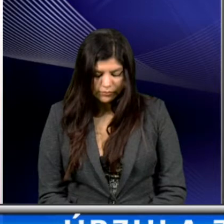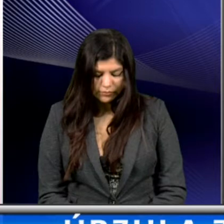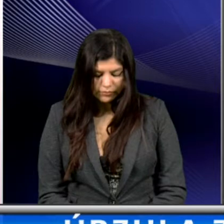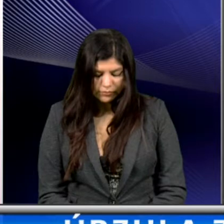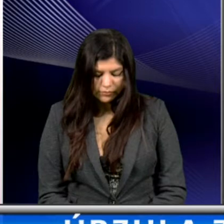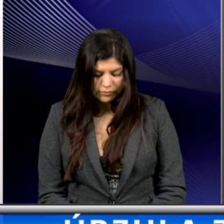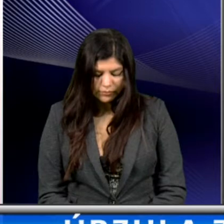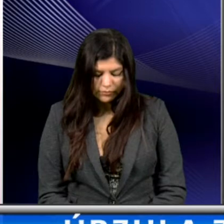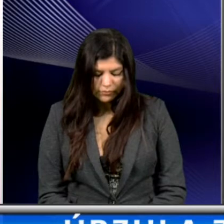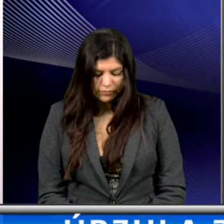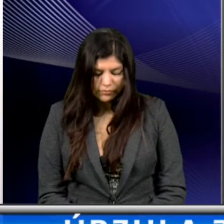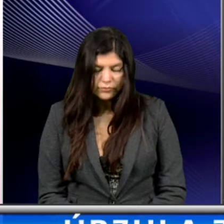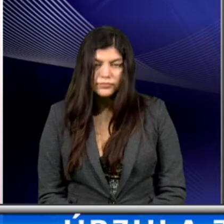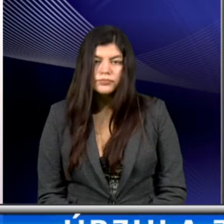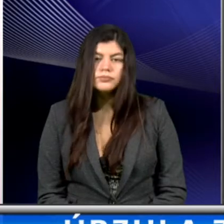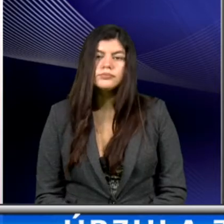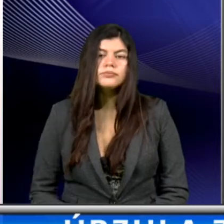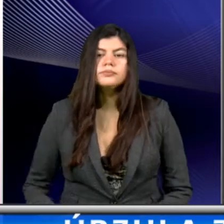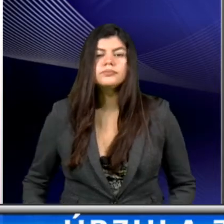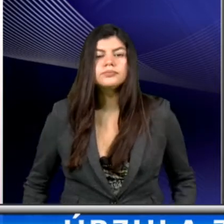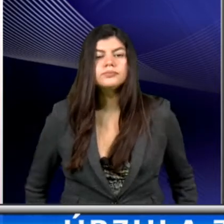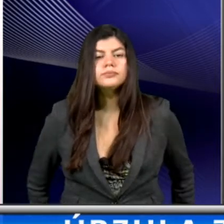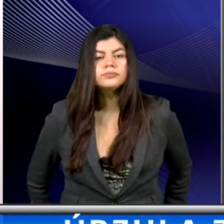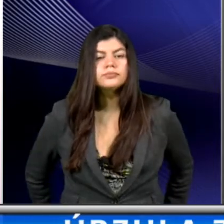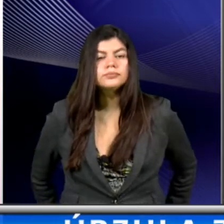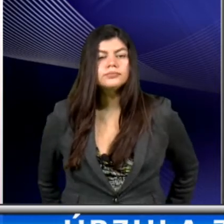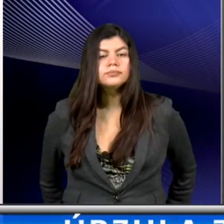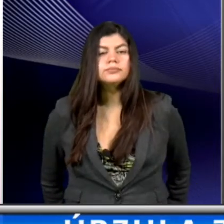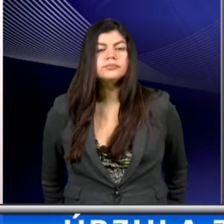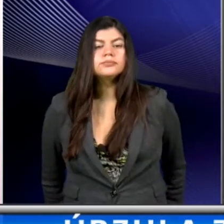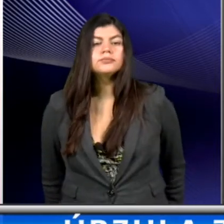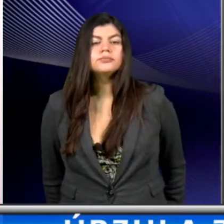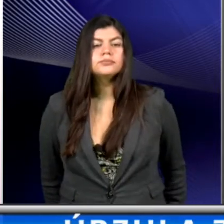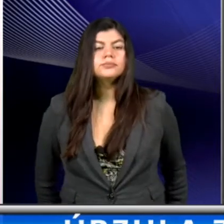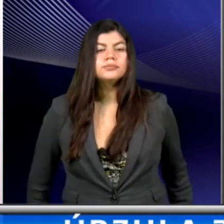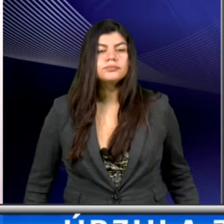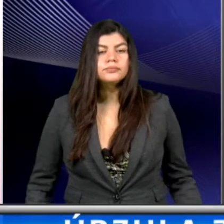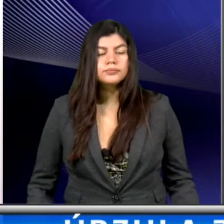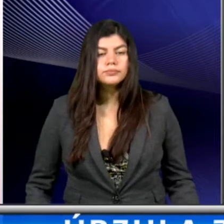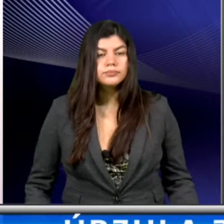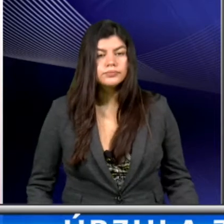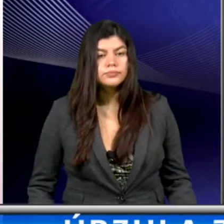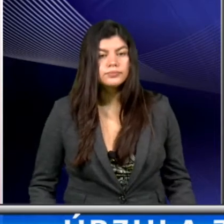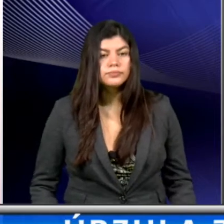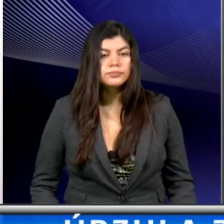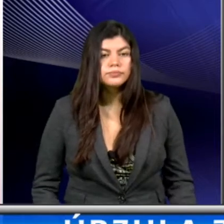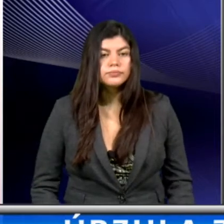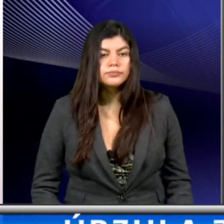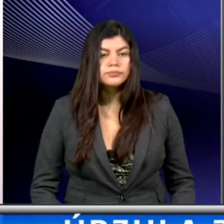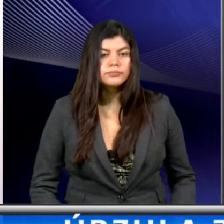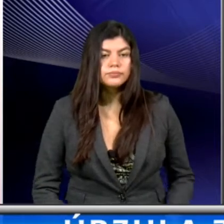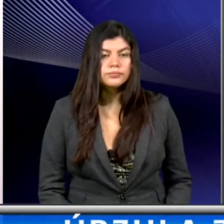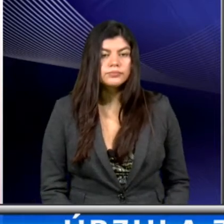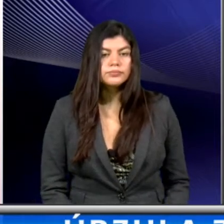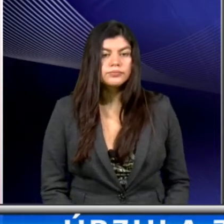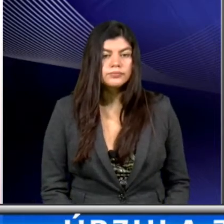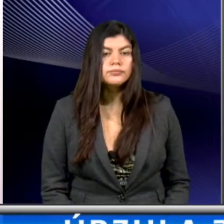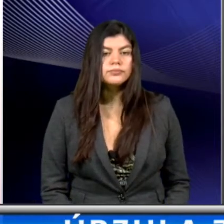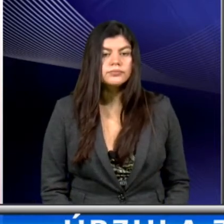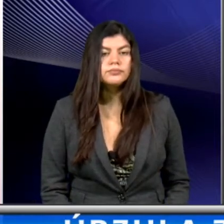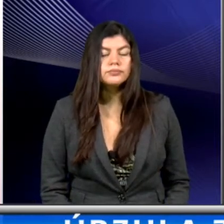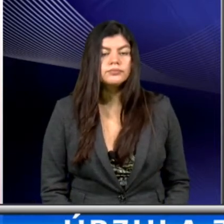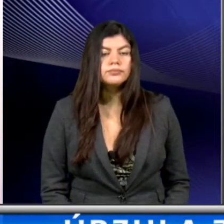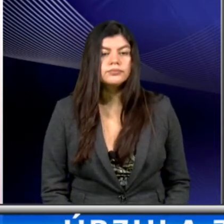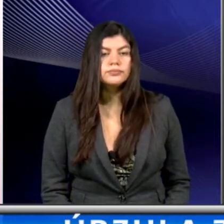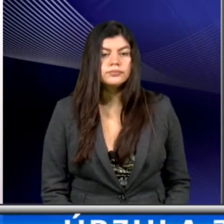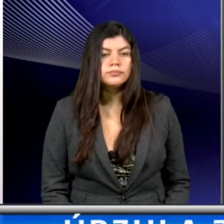muchas veces del proceso estudiantil, o el ya permanecer en un trabajo y mantenerlo, va a ser mucho más difícil porque